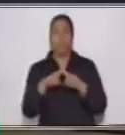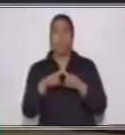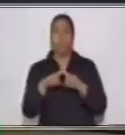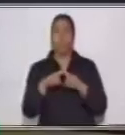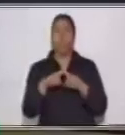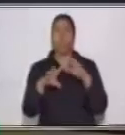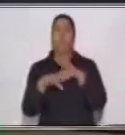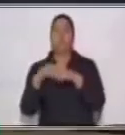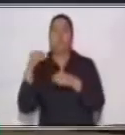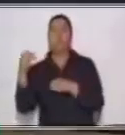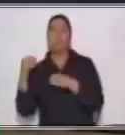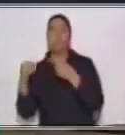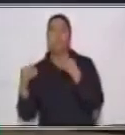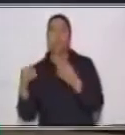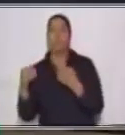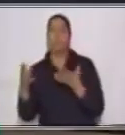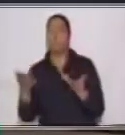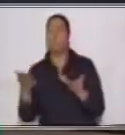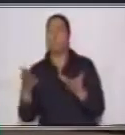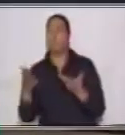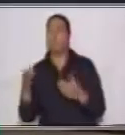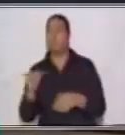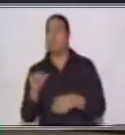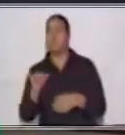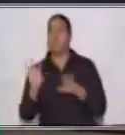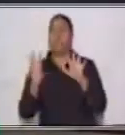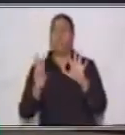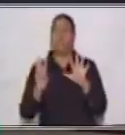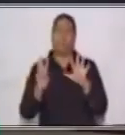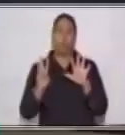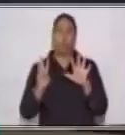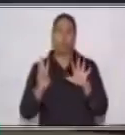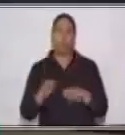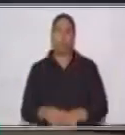nos quedó igual a 8.